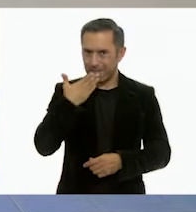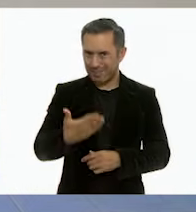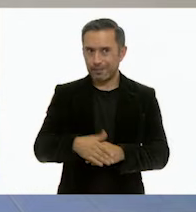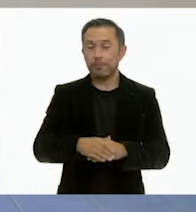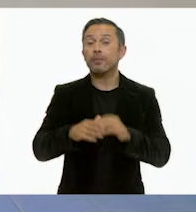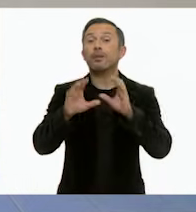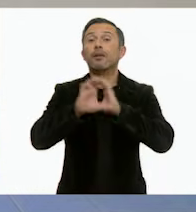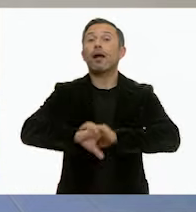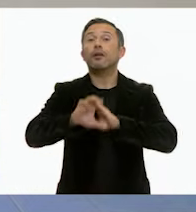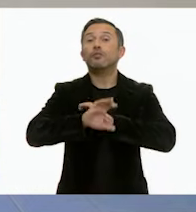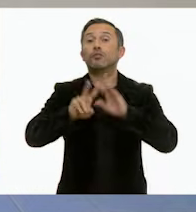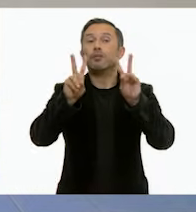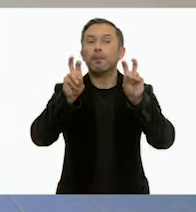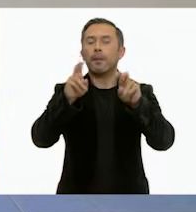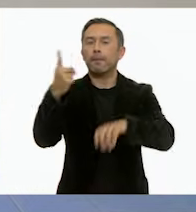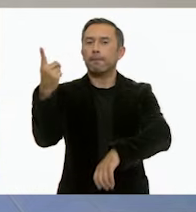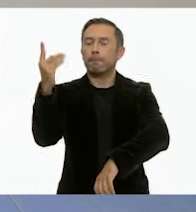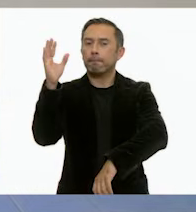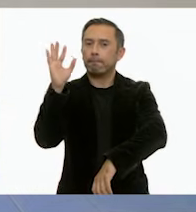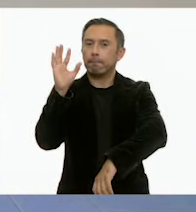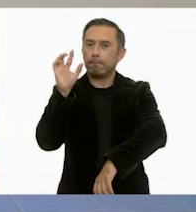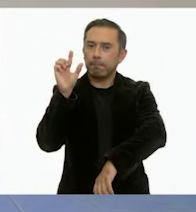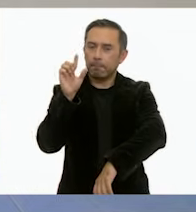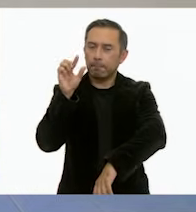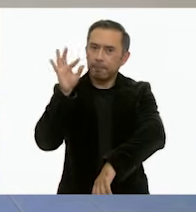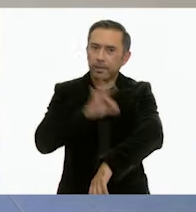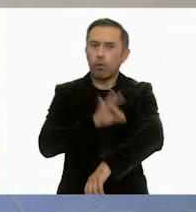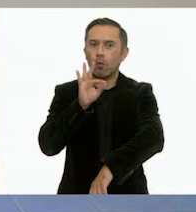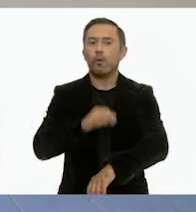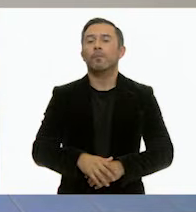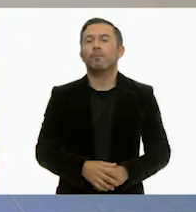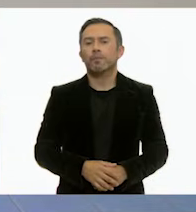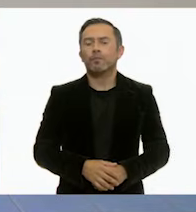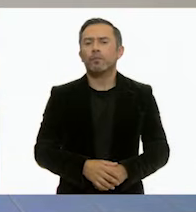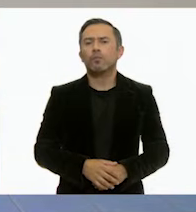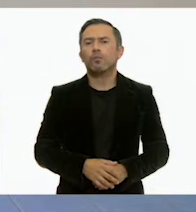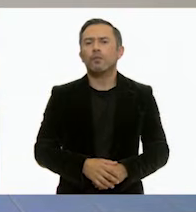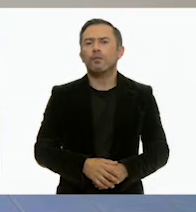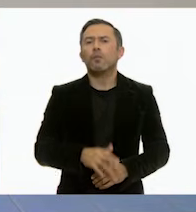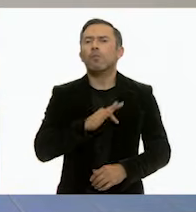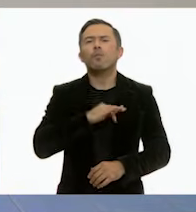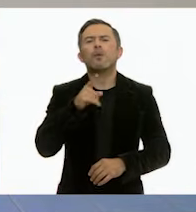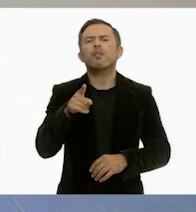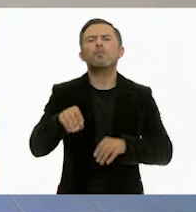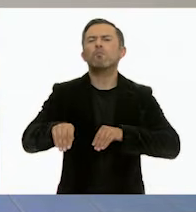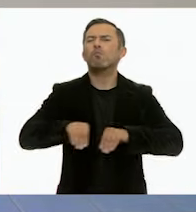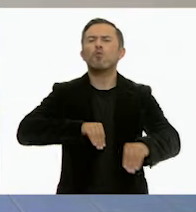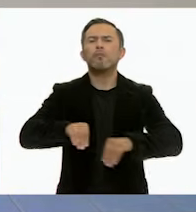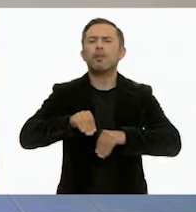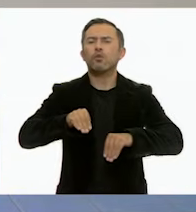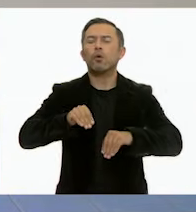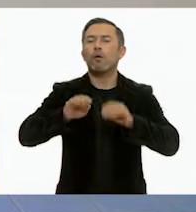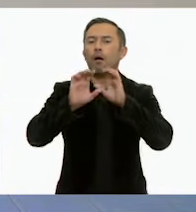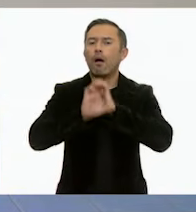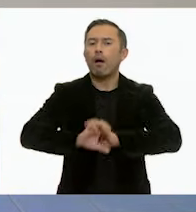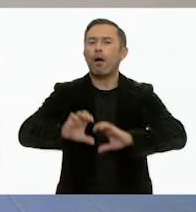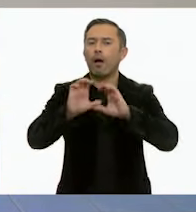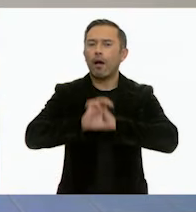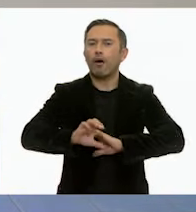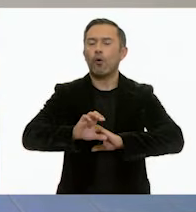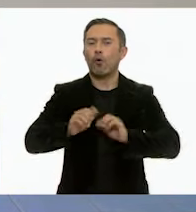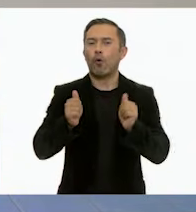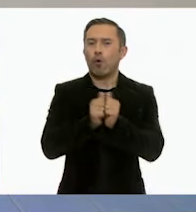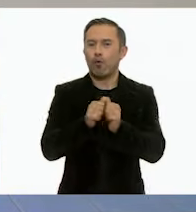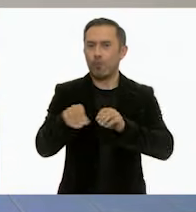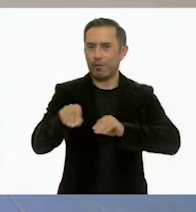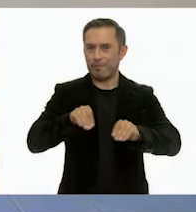Picó. Bien, vamos a explicar un poquito de qué trata esta secuencia de movimientos acompañadas de un canto. Esta